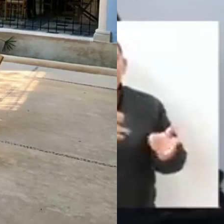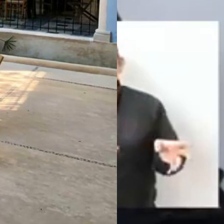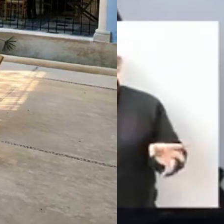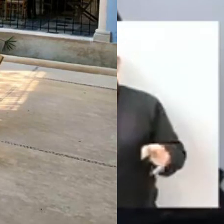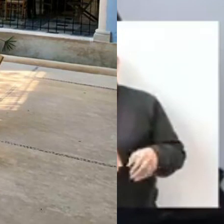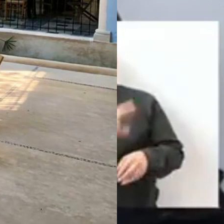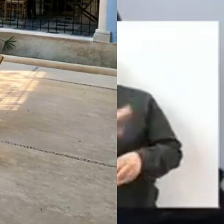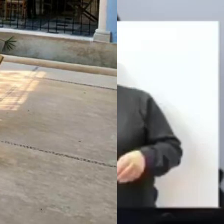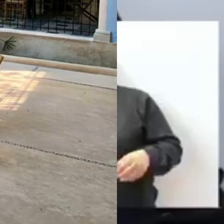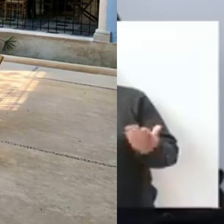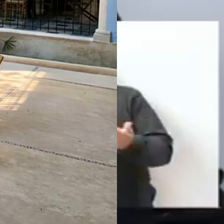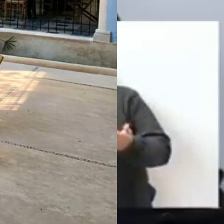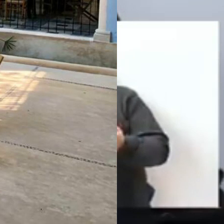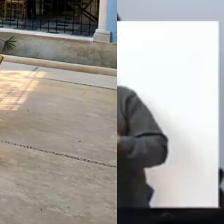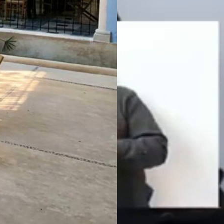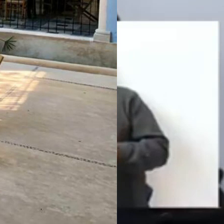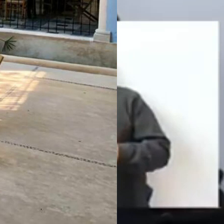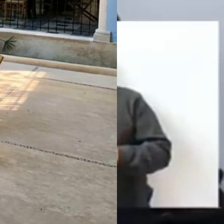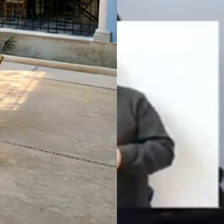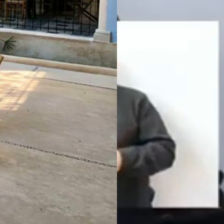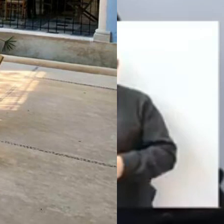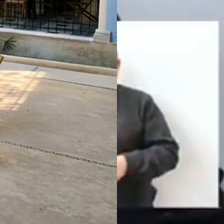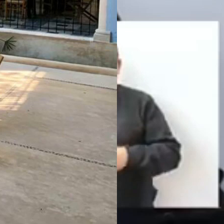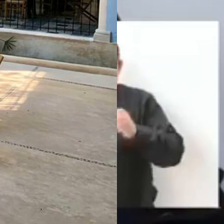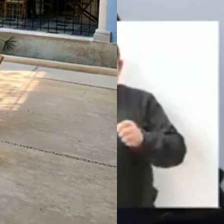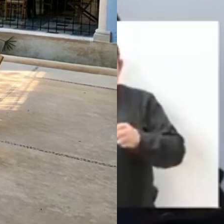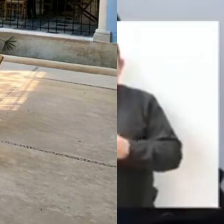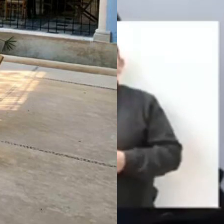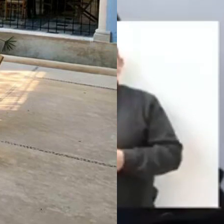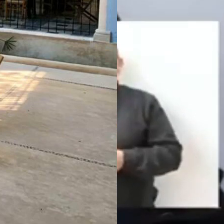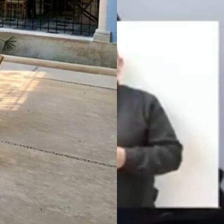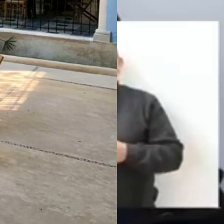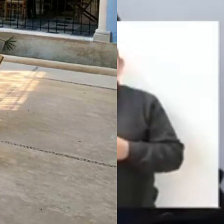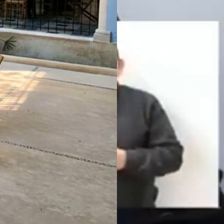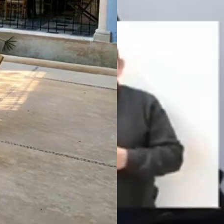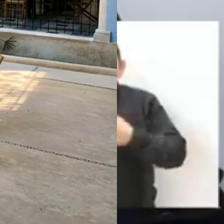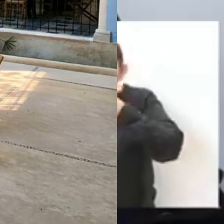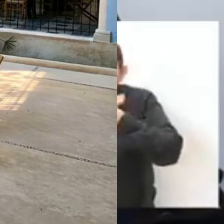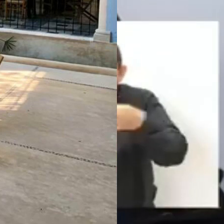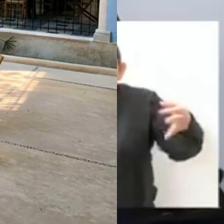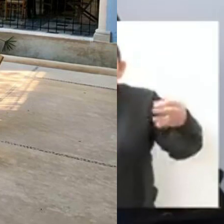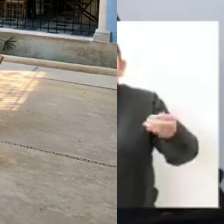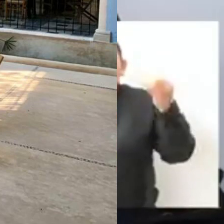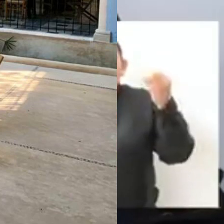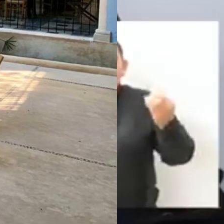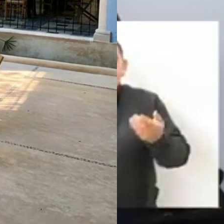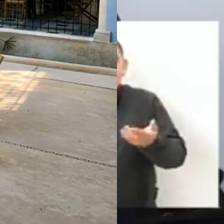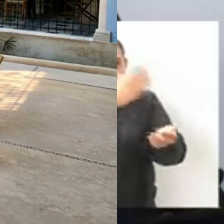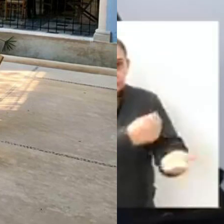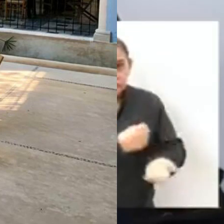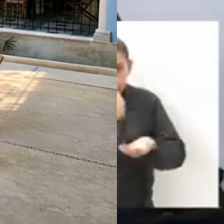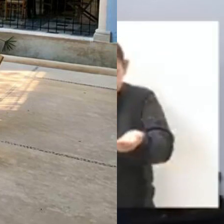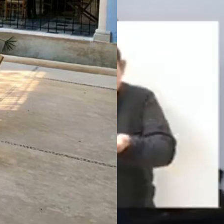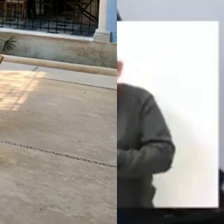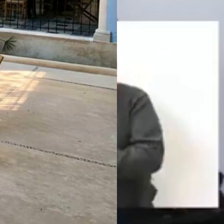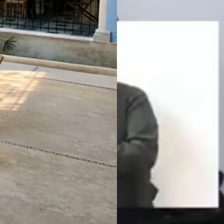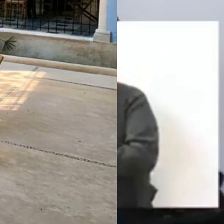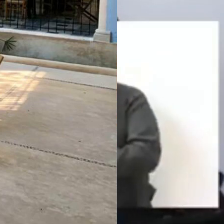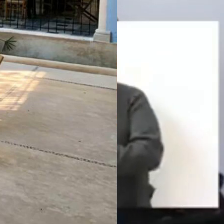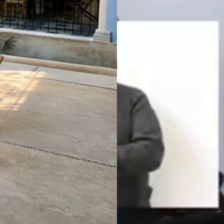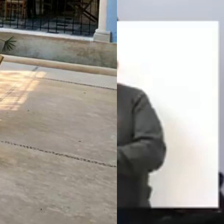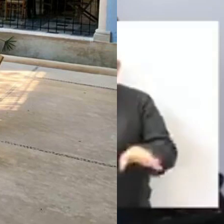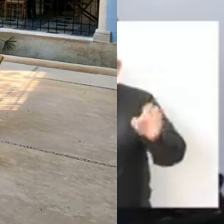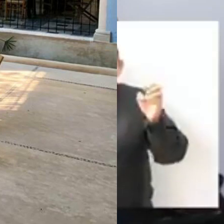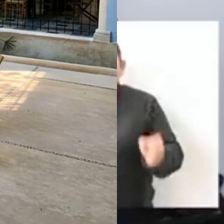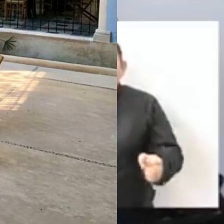También, Grupo Provalia, con una inversión de 16 millones de pesos, construirá la segunda fase del Hotel Posada San Juan, que consta de